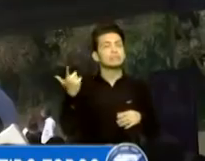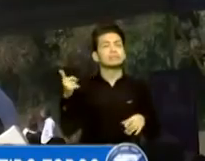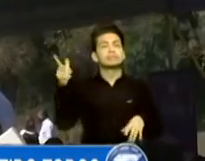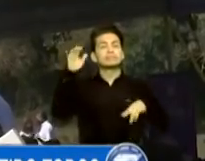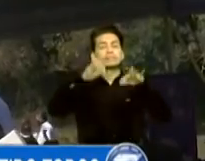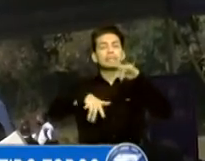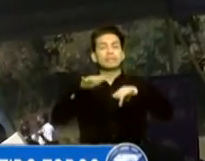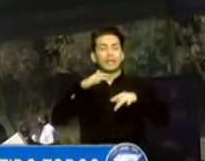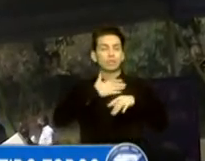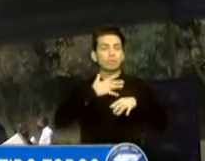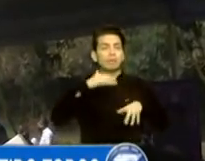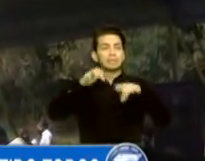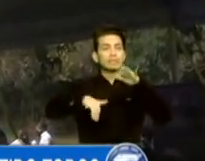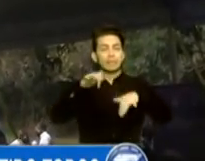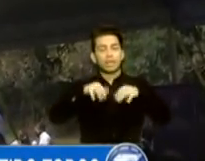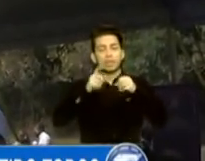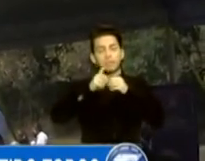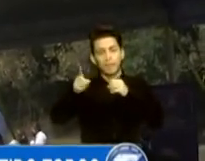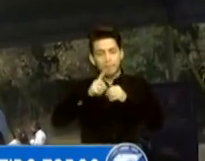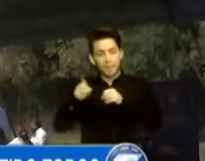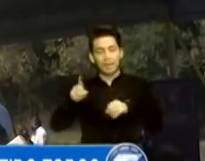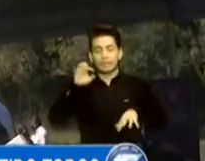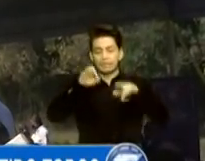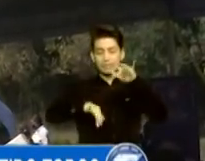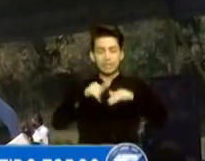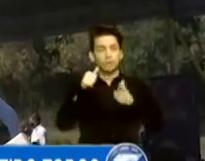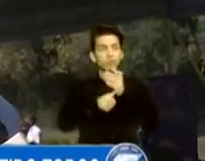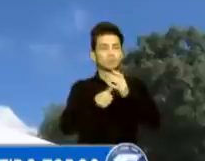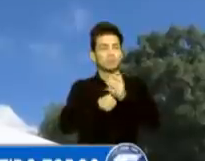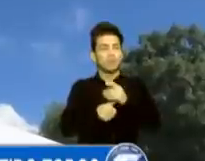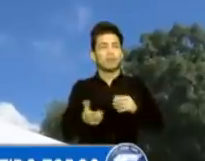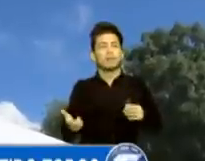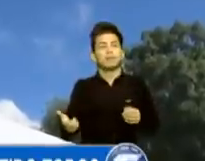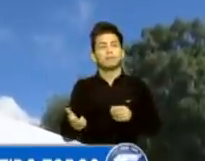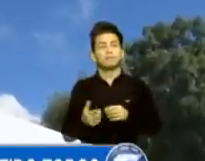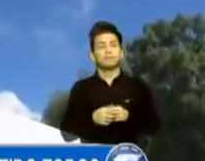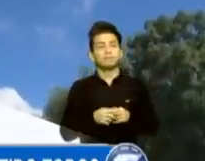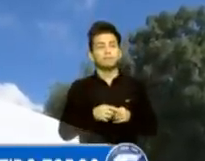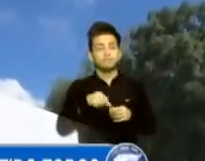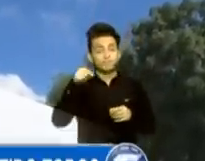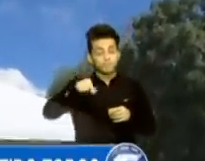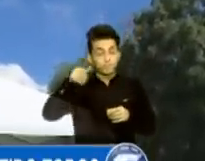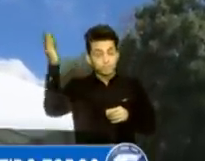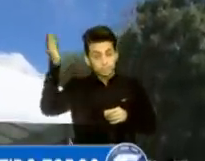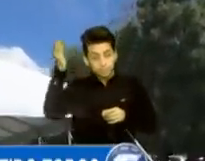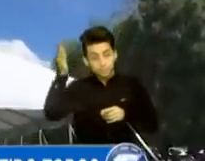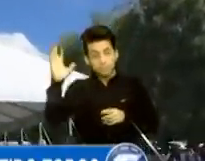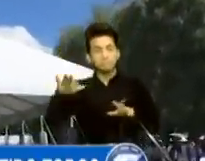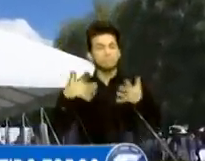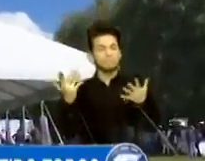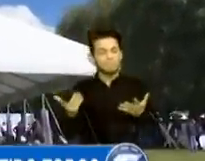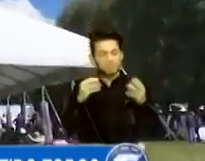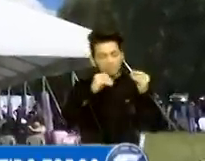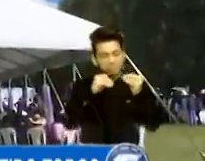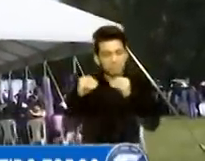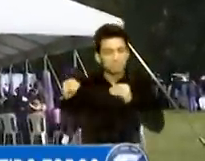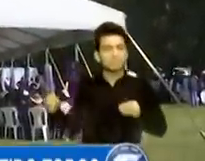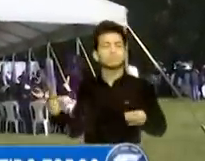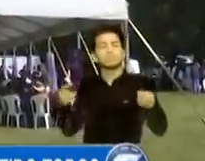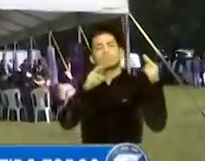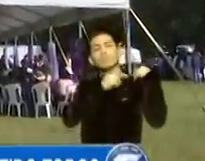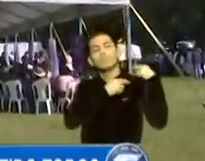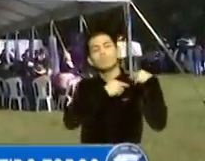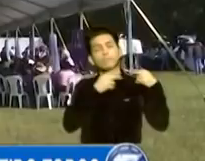departamentales y municipales, y precisamente parte de la capacitación que se está dando está a cargo de nuestro